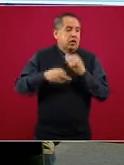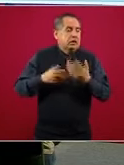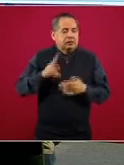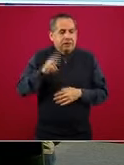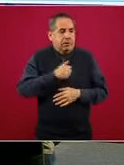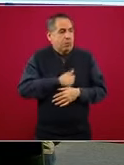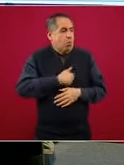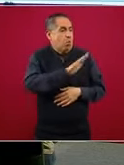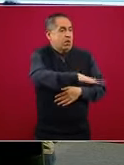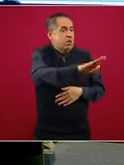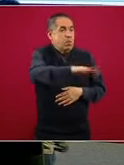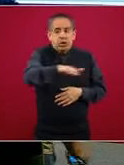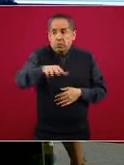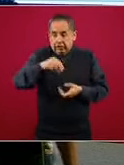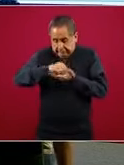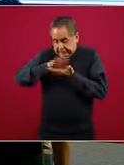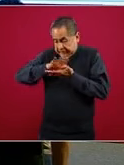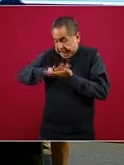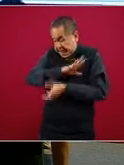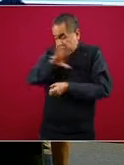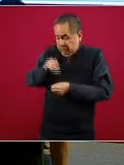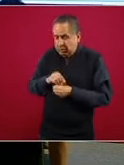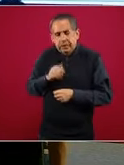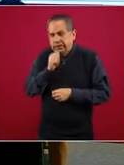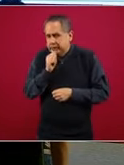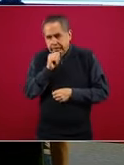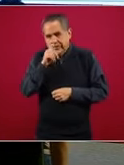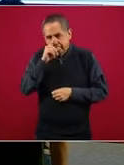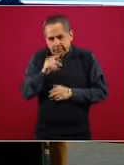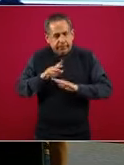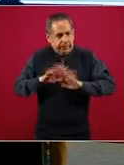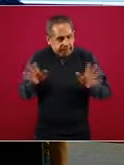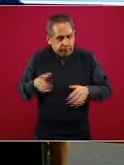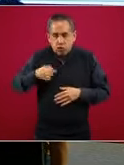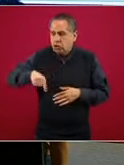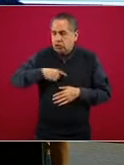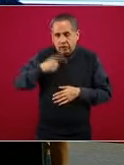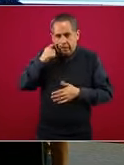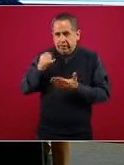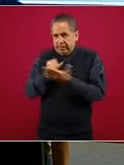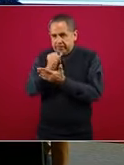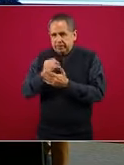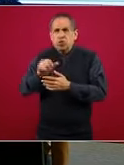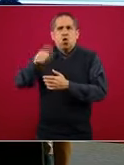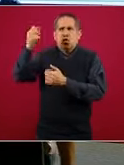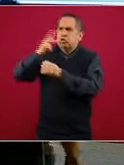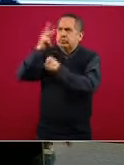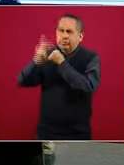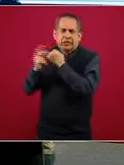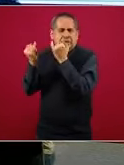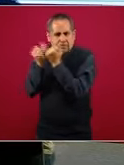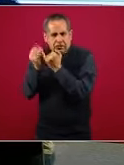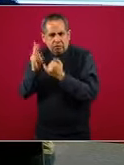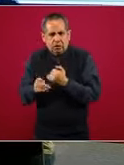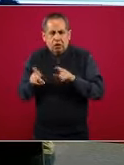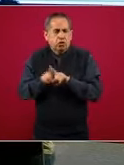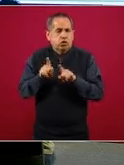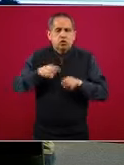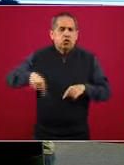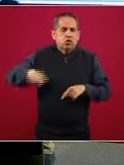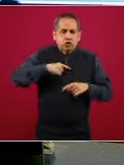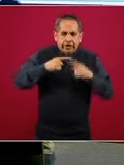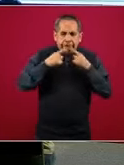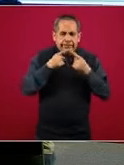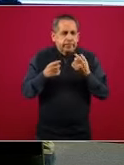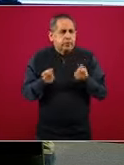muy lamentables muertes. Nosotros hemos decidido, afortunadamente en muchos otros países también, hacer